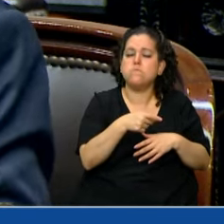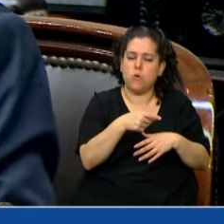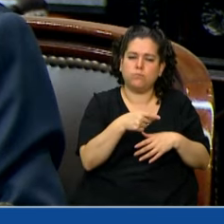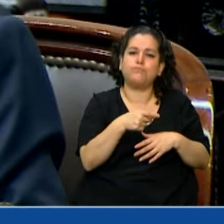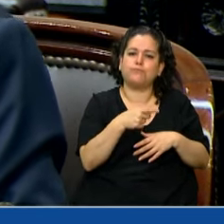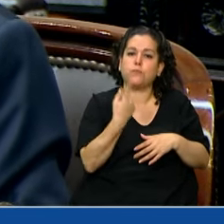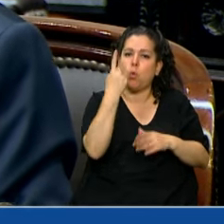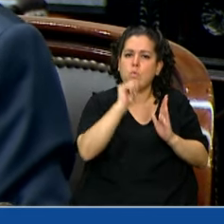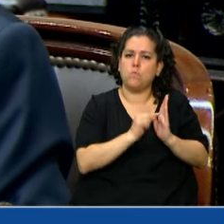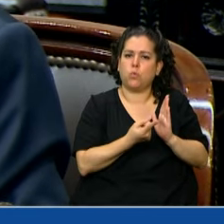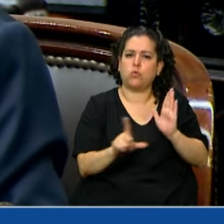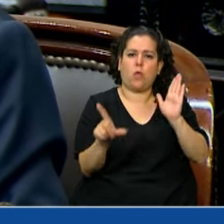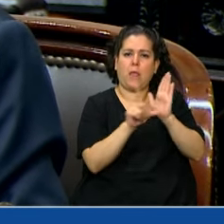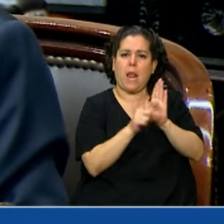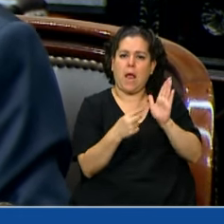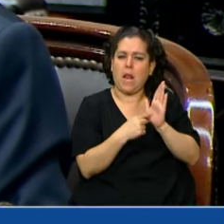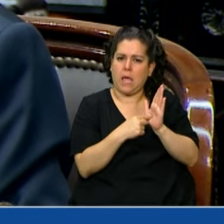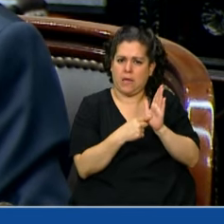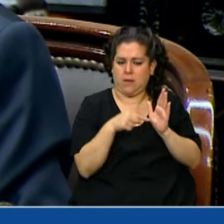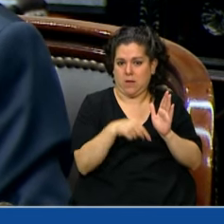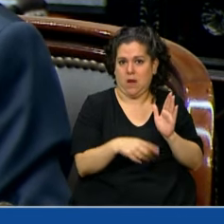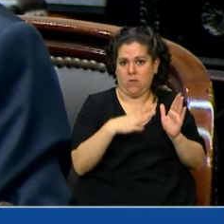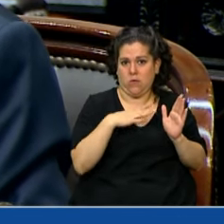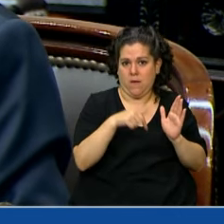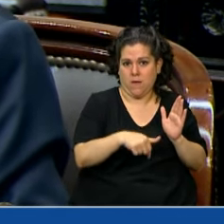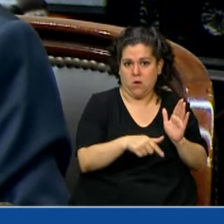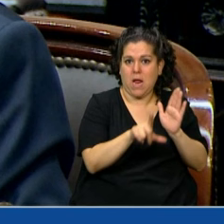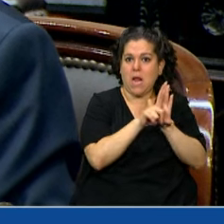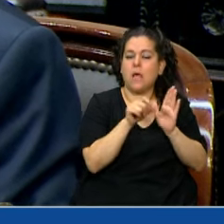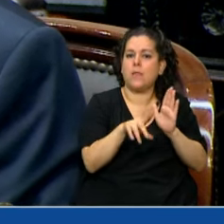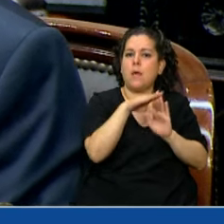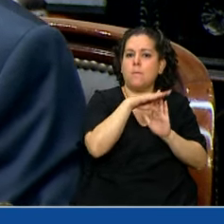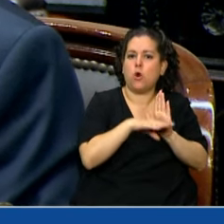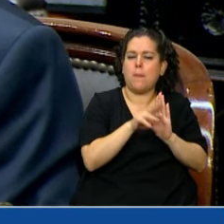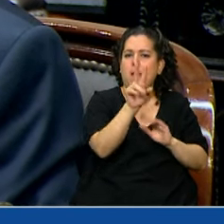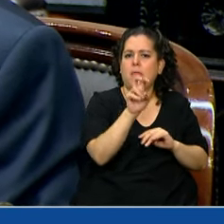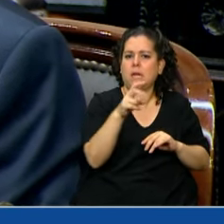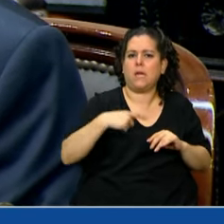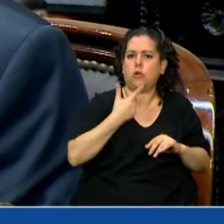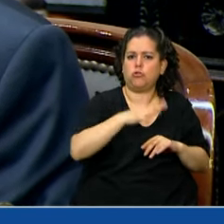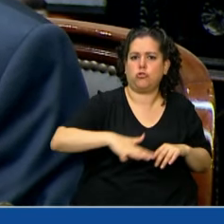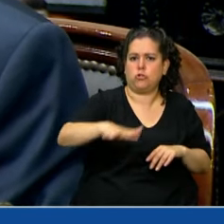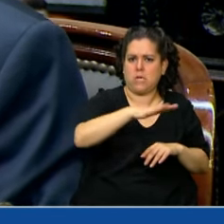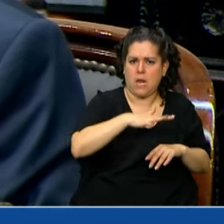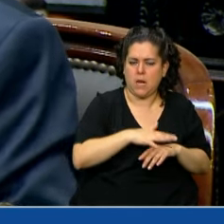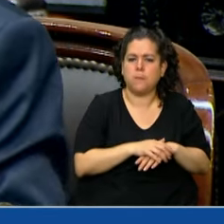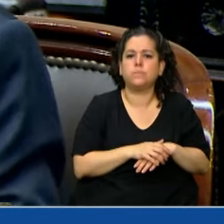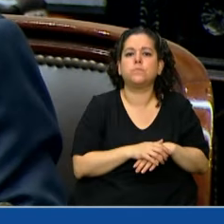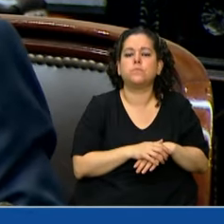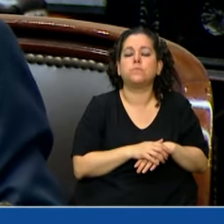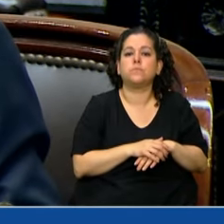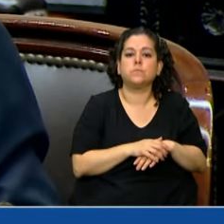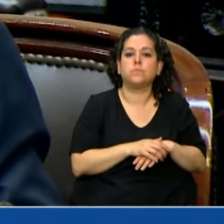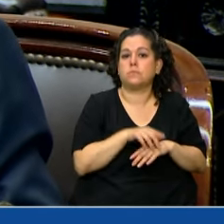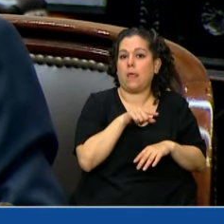uno de los puntos de la ley vigente era el programa de alquiler social que no